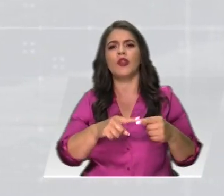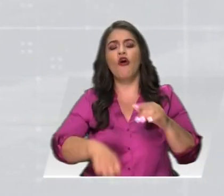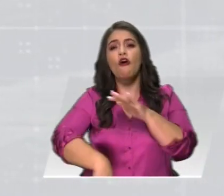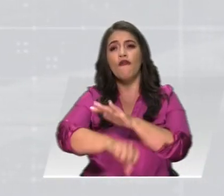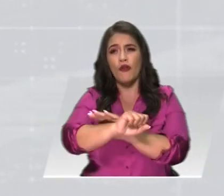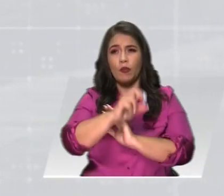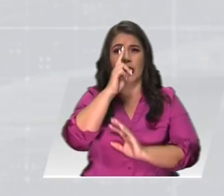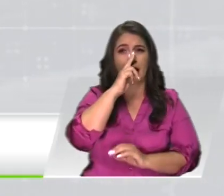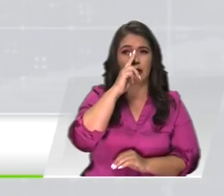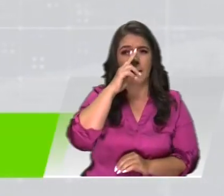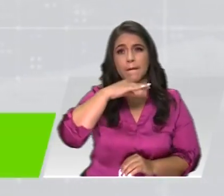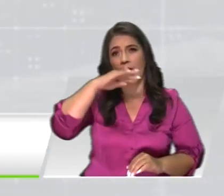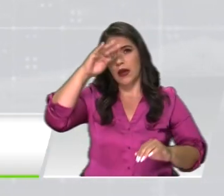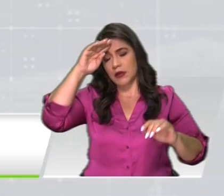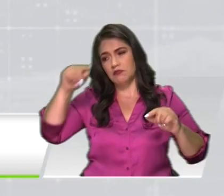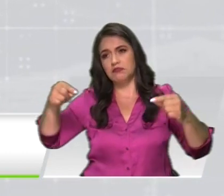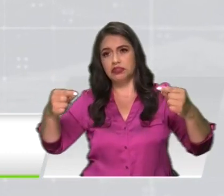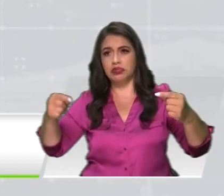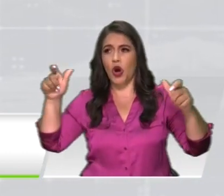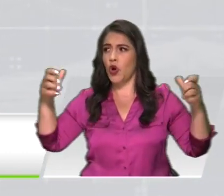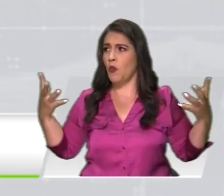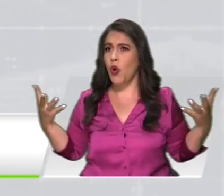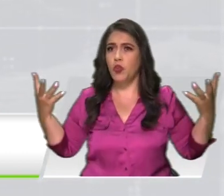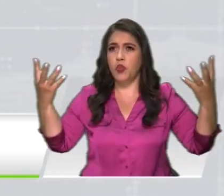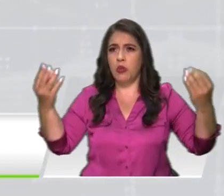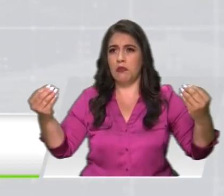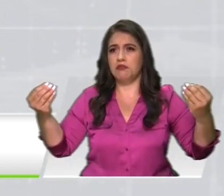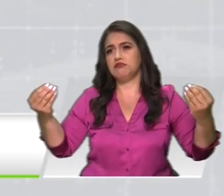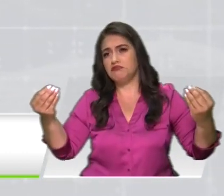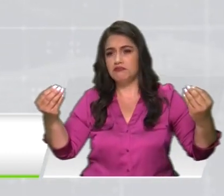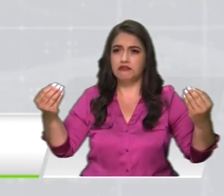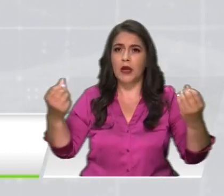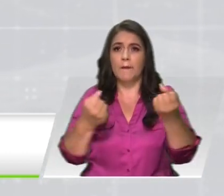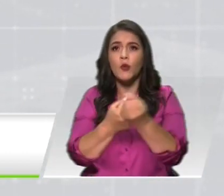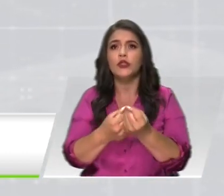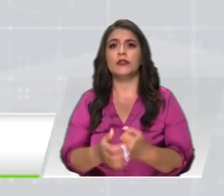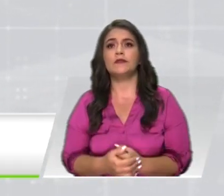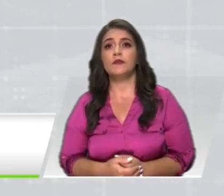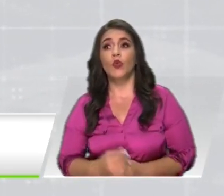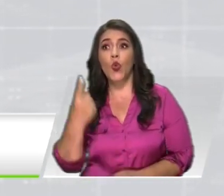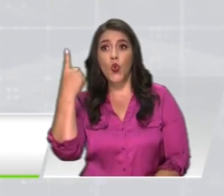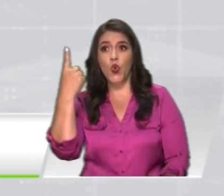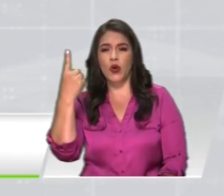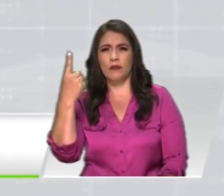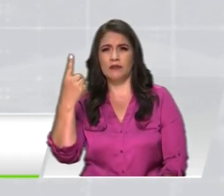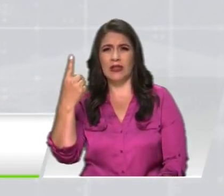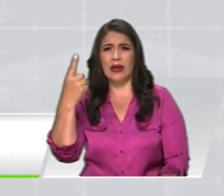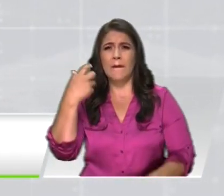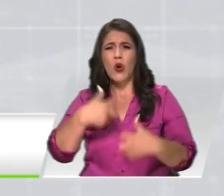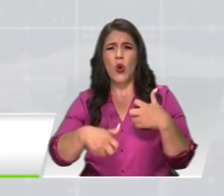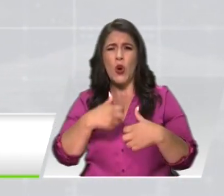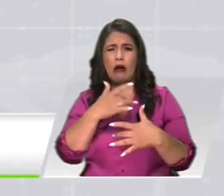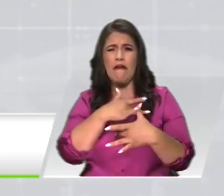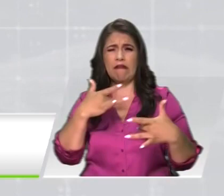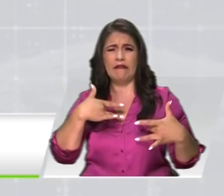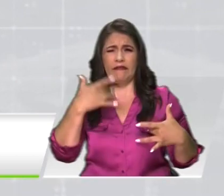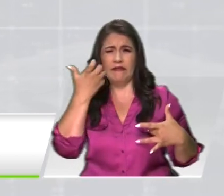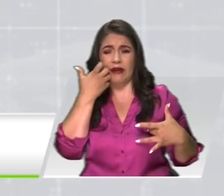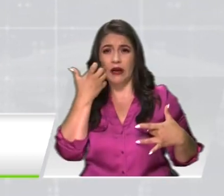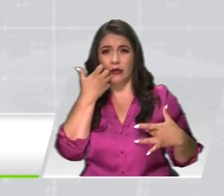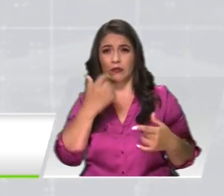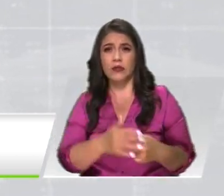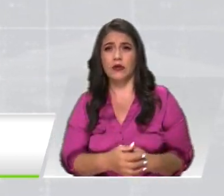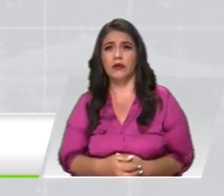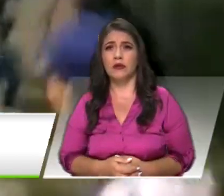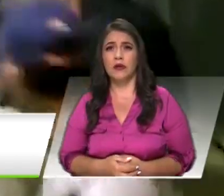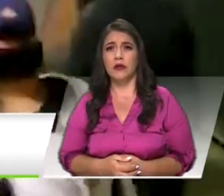aficionado que contó con la presencia de las barras de los dos equipos. Uno de los aficionados sufrió un problema de salud que fue interpretado por la